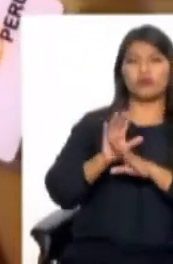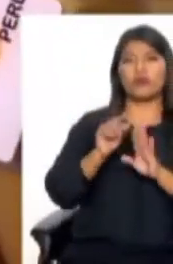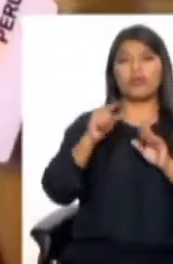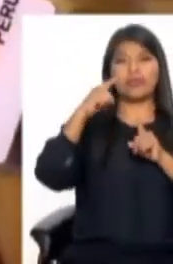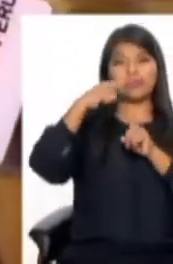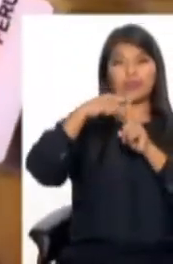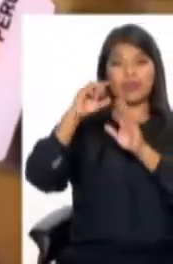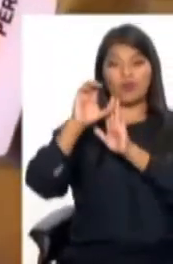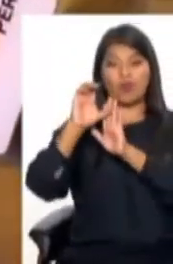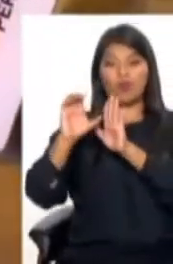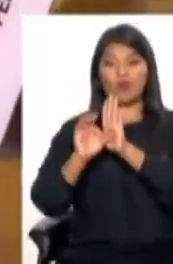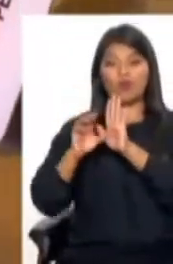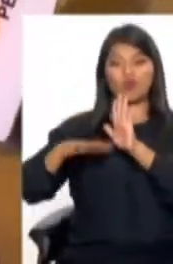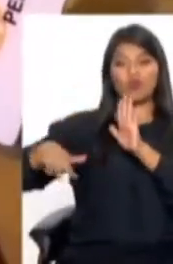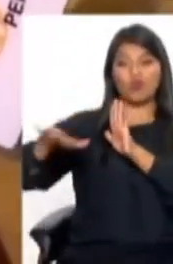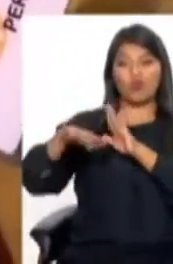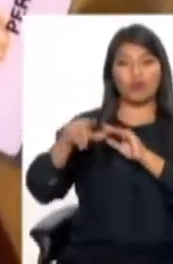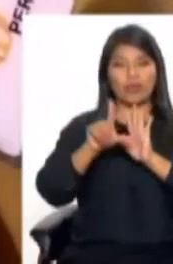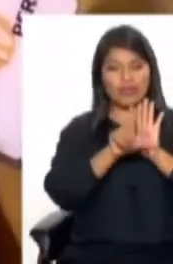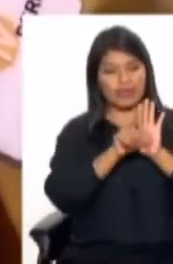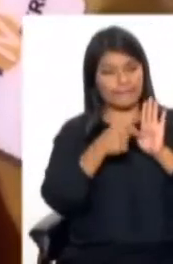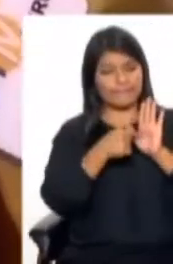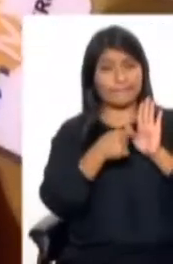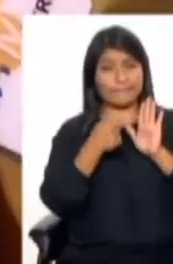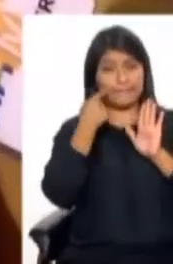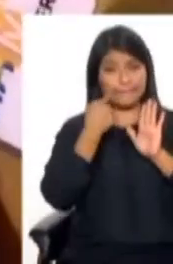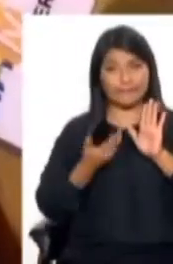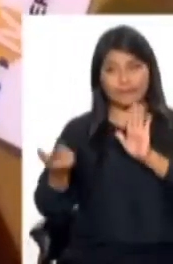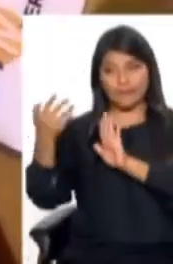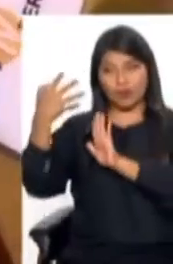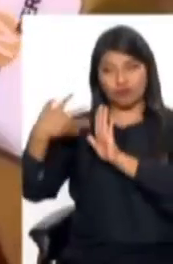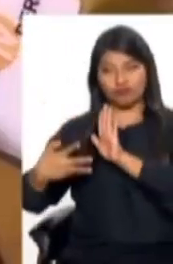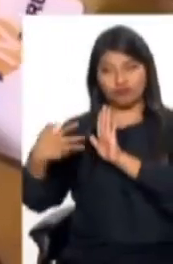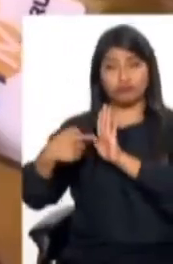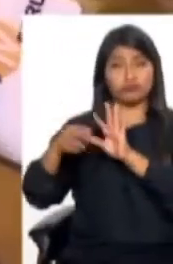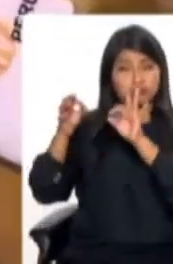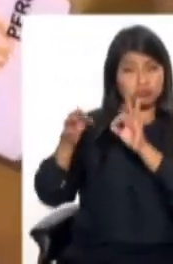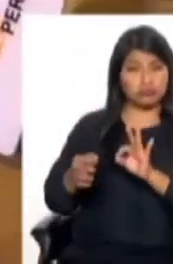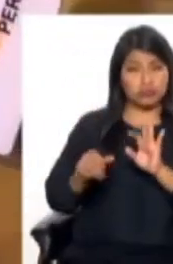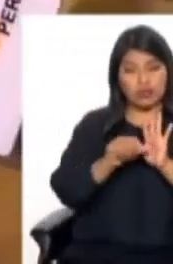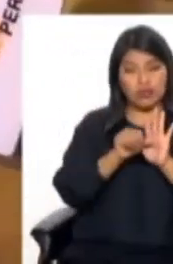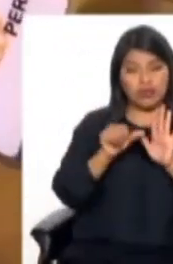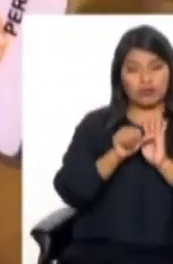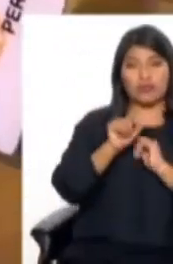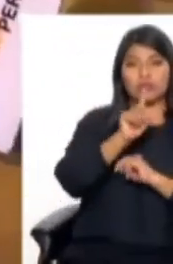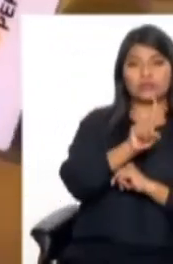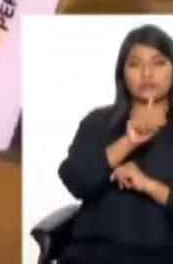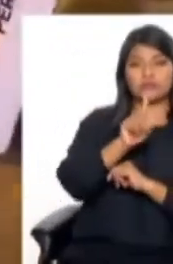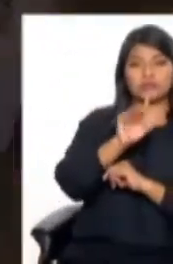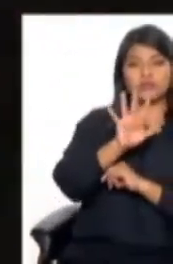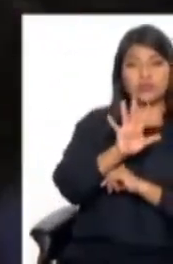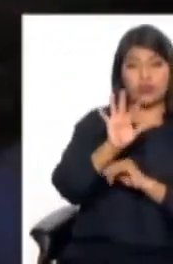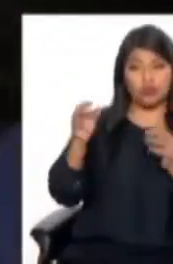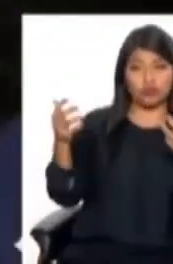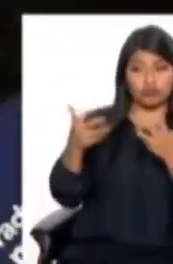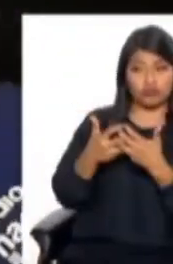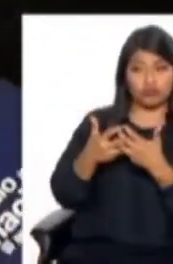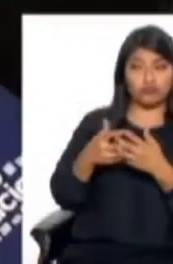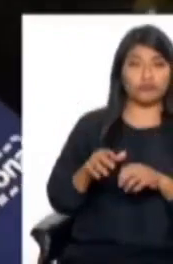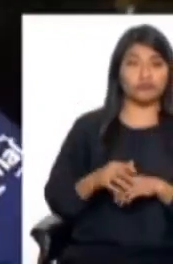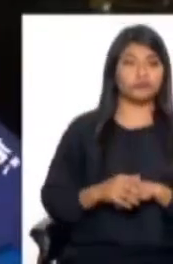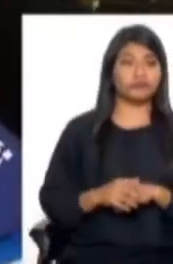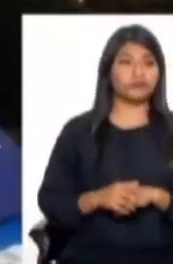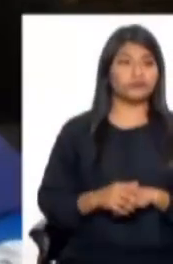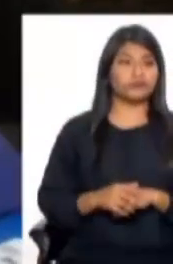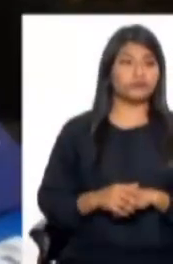viaje o de repente tendría miras a quedarse en el Brasil? Déjanos tus comentarios, no olvides de suscribirte a nuestro canal, dale muchos likes y lo más